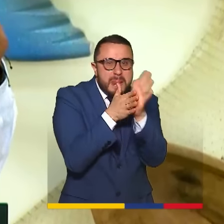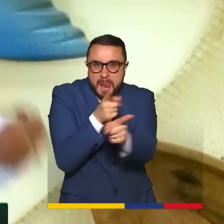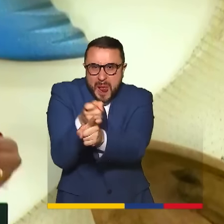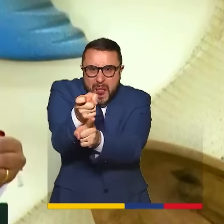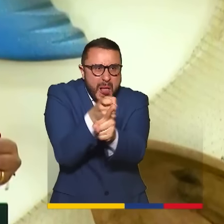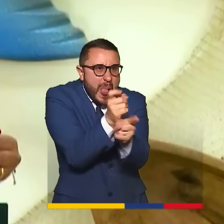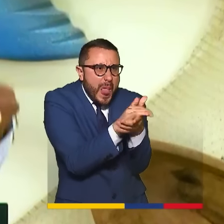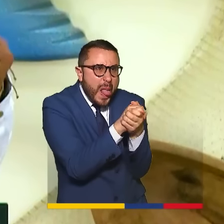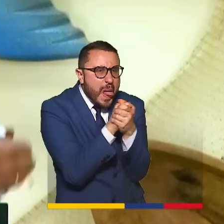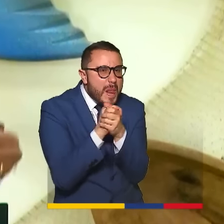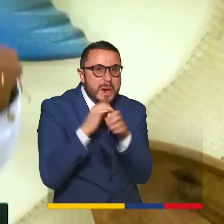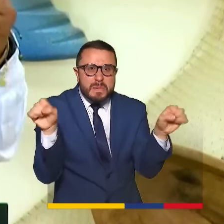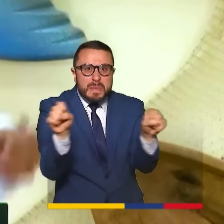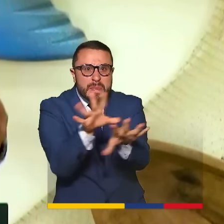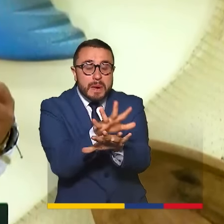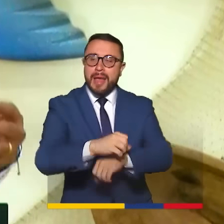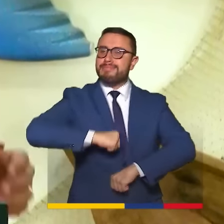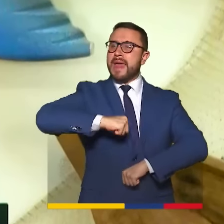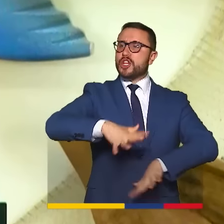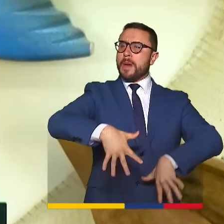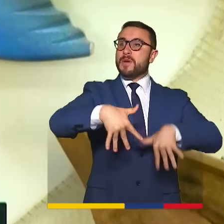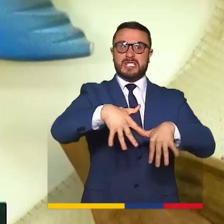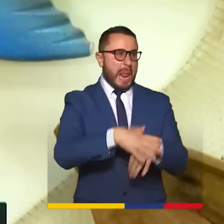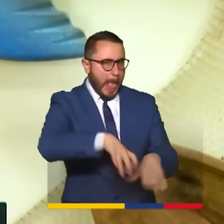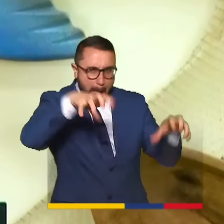a protestar y a decir basta.